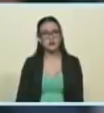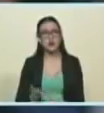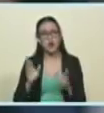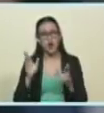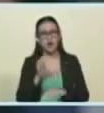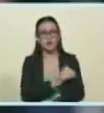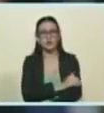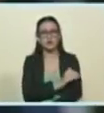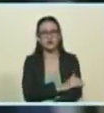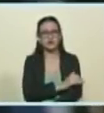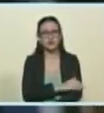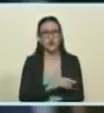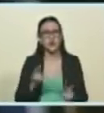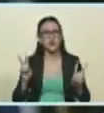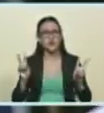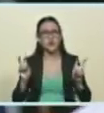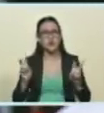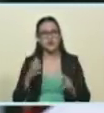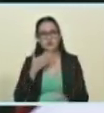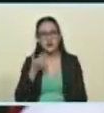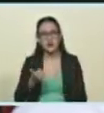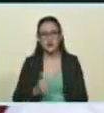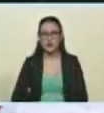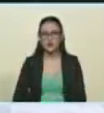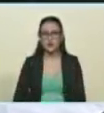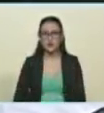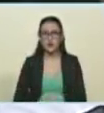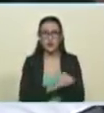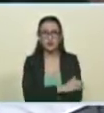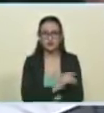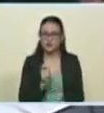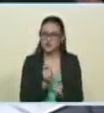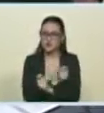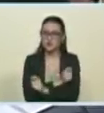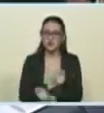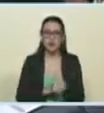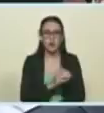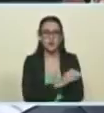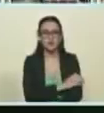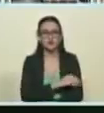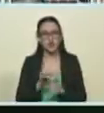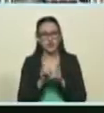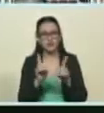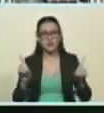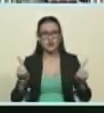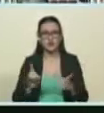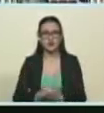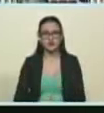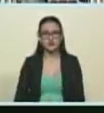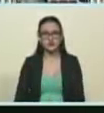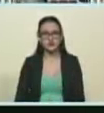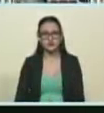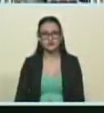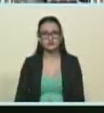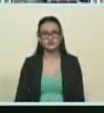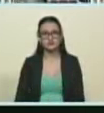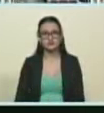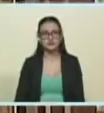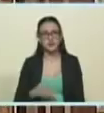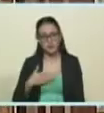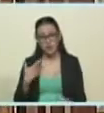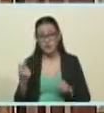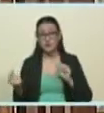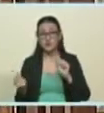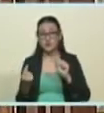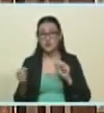una oposición nueva, una oposición renovada, una oposición democrática, con la cual podamos